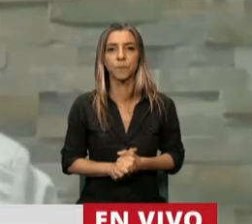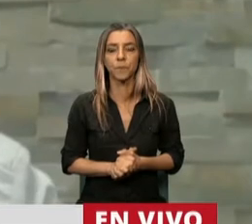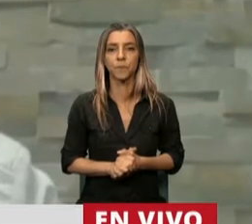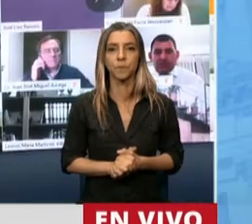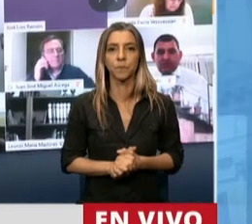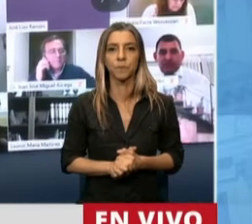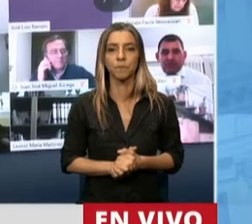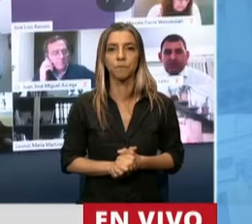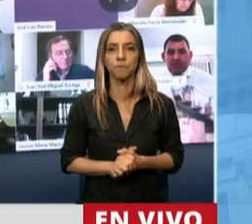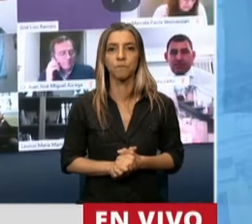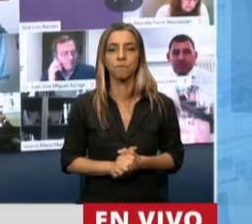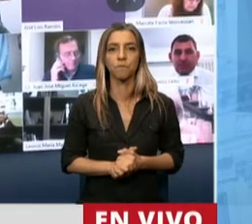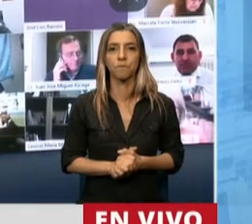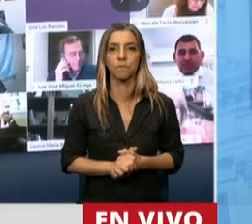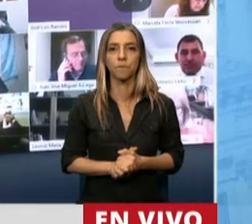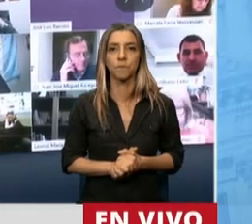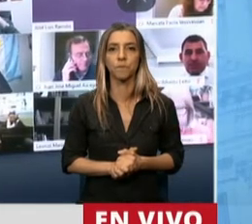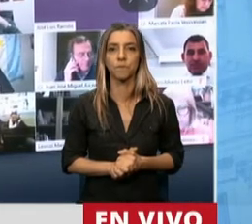que